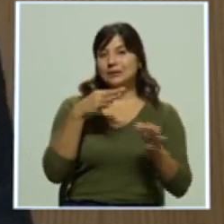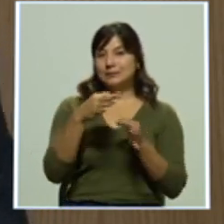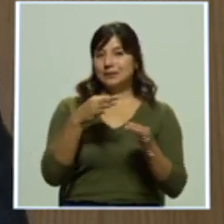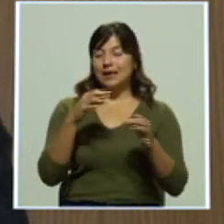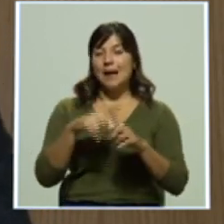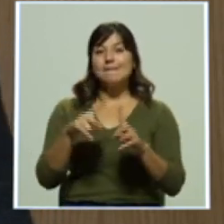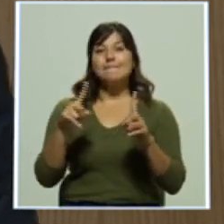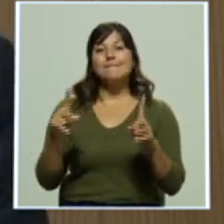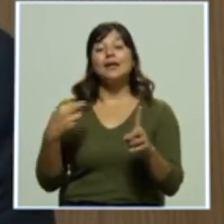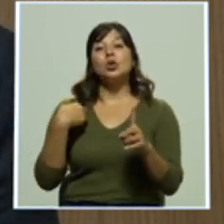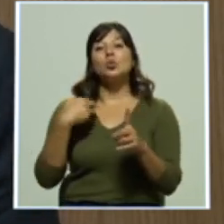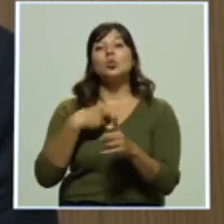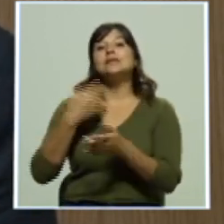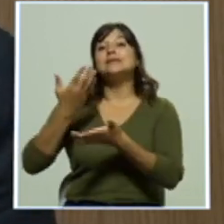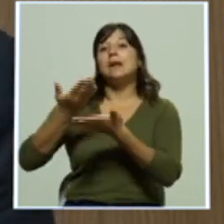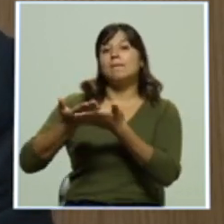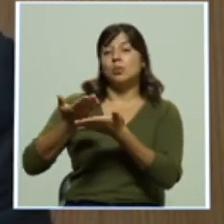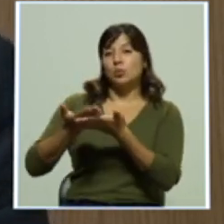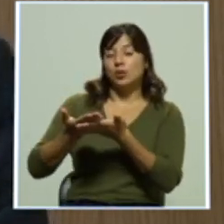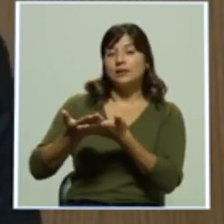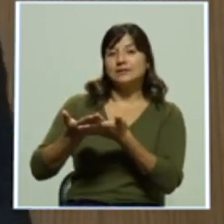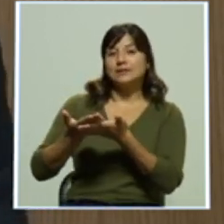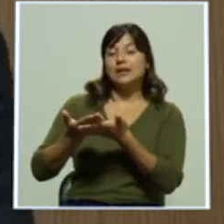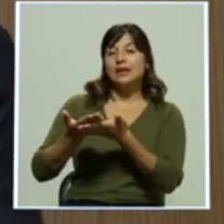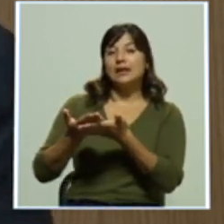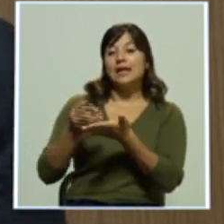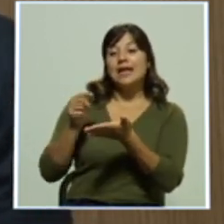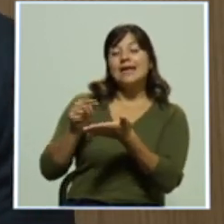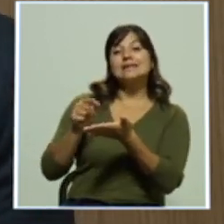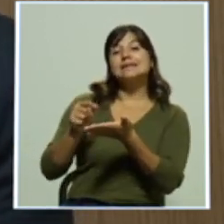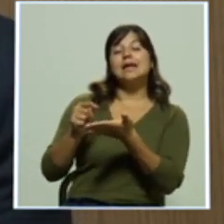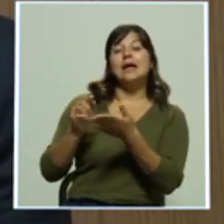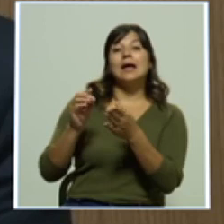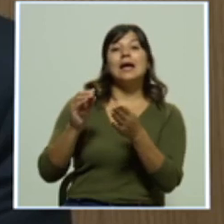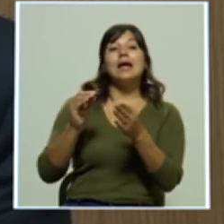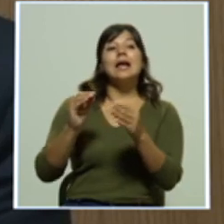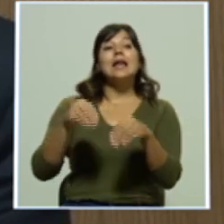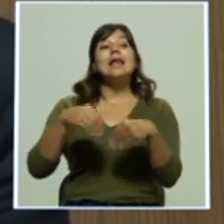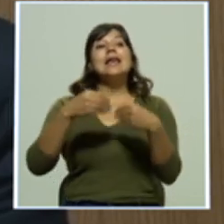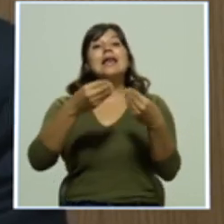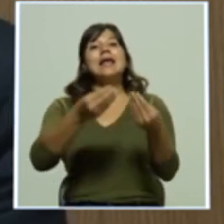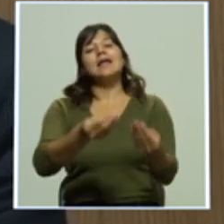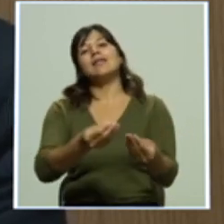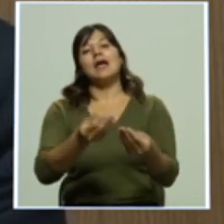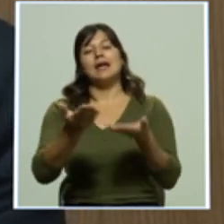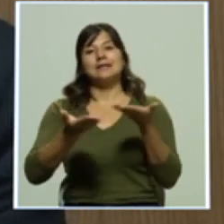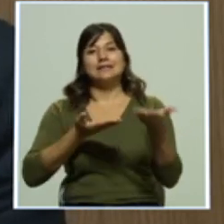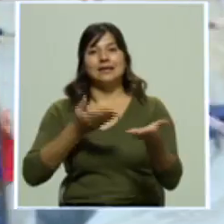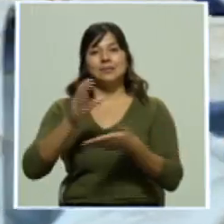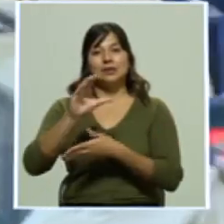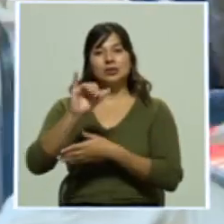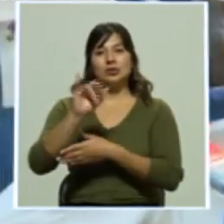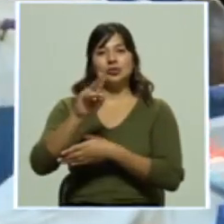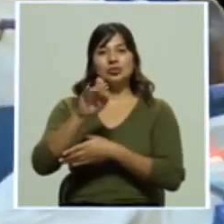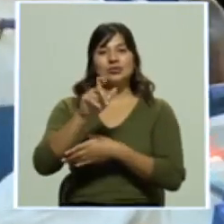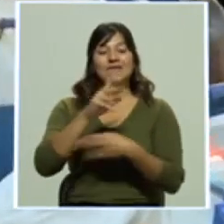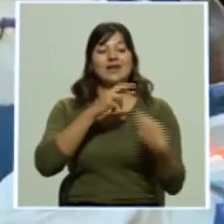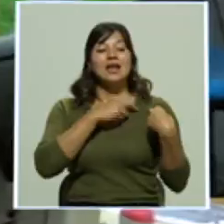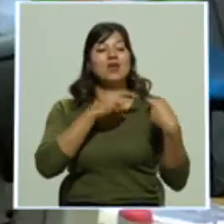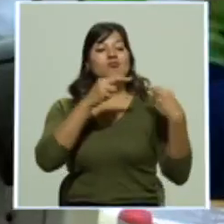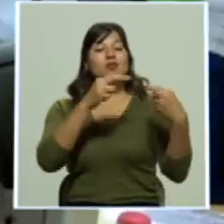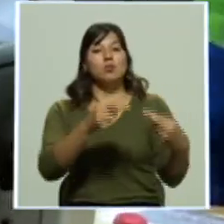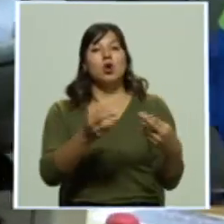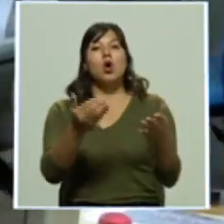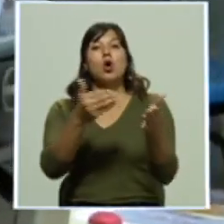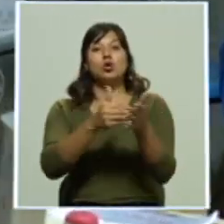el texto que hemos logrado consensuar le devuelve a la Dirección del Servicio Civil esas competencias que están dadas a